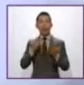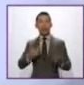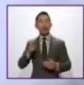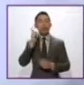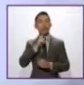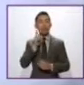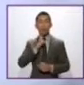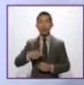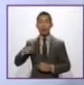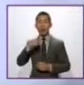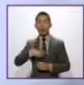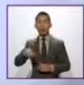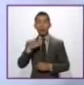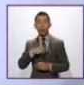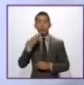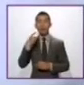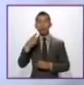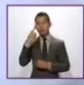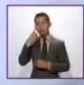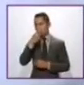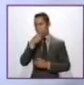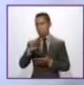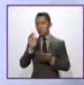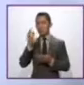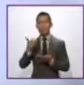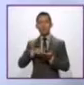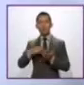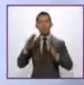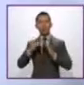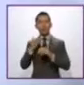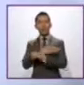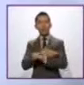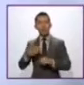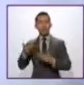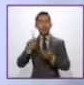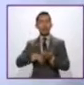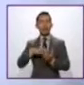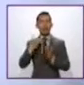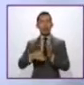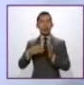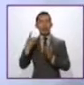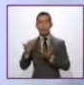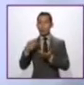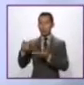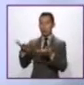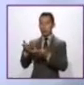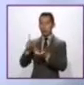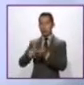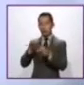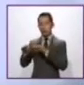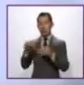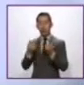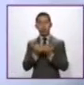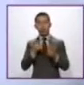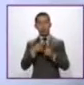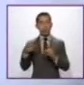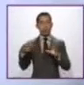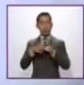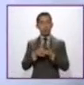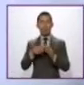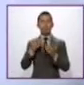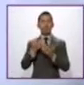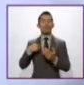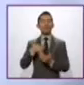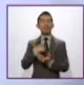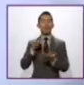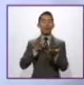mujeres no tengan una democracia familiar, que no haya una conciliación entre sus labores y entre su trabajo. Vamos a apostarle